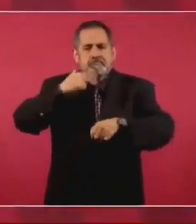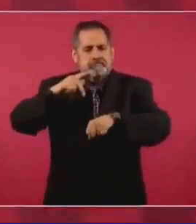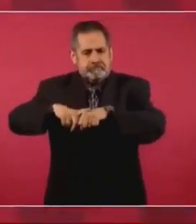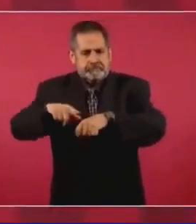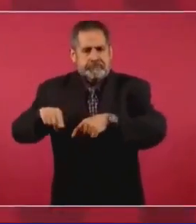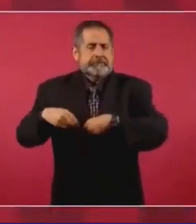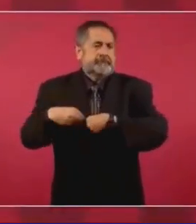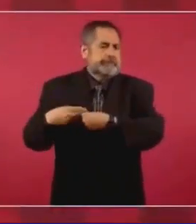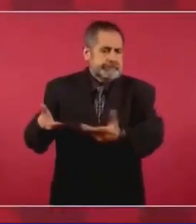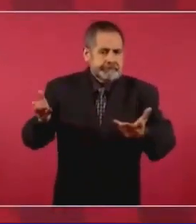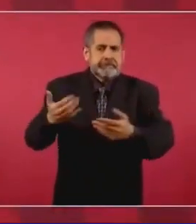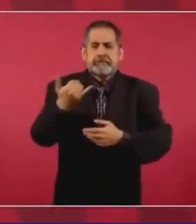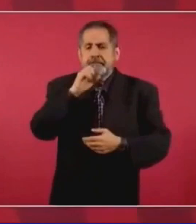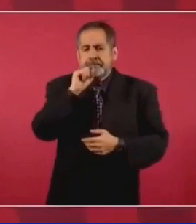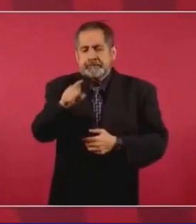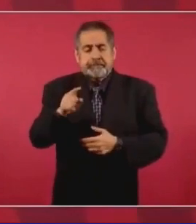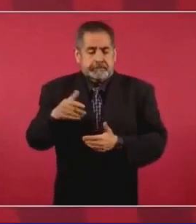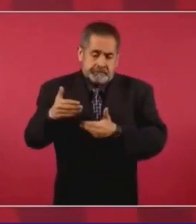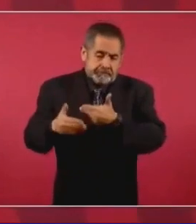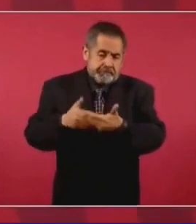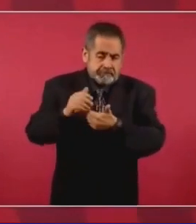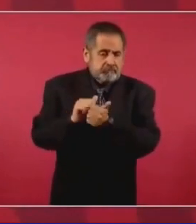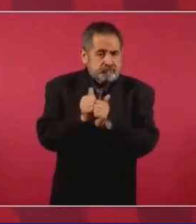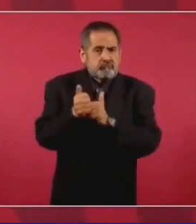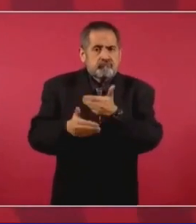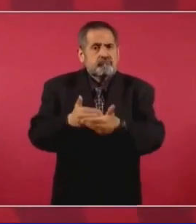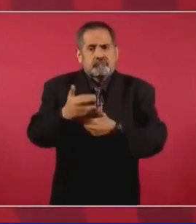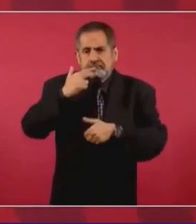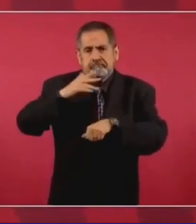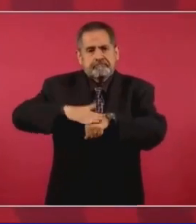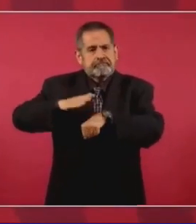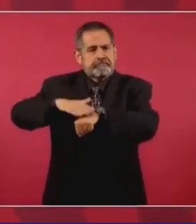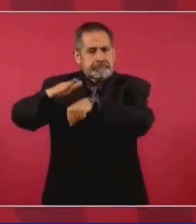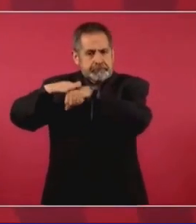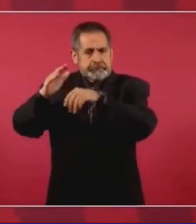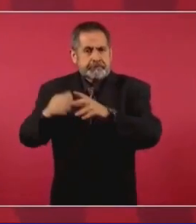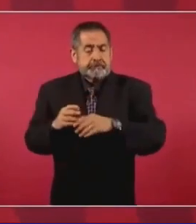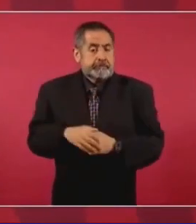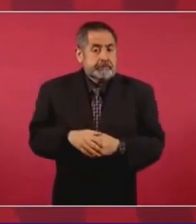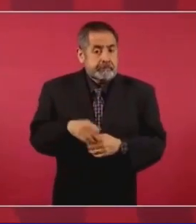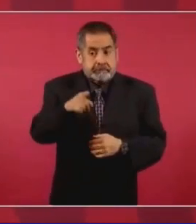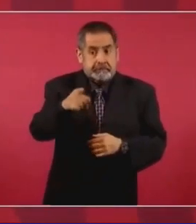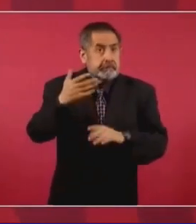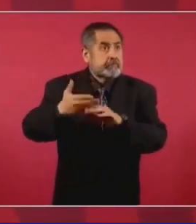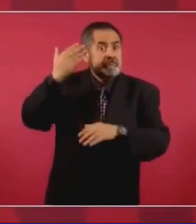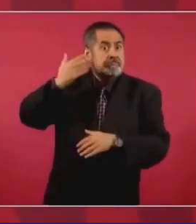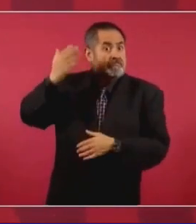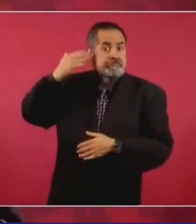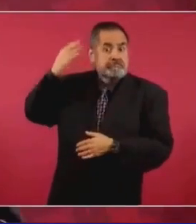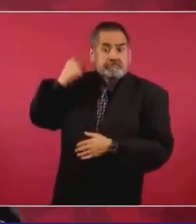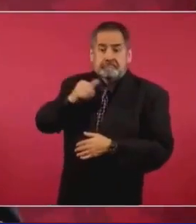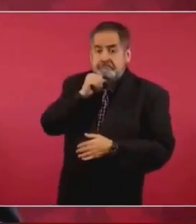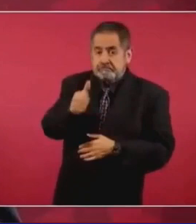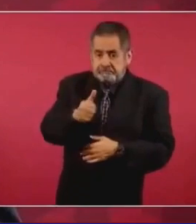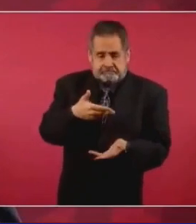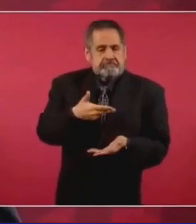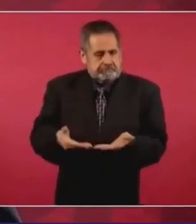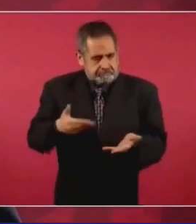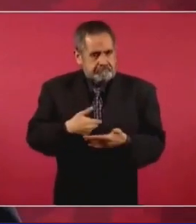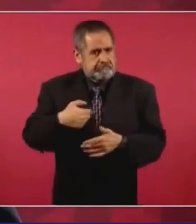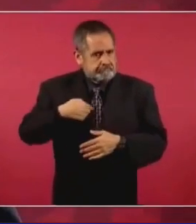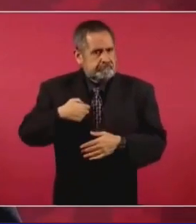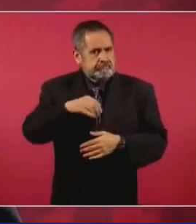Y ahora va a aumentar más. Eso no sucedía.